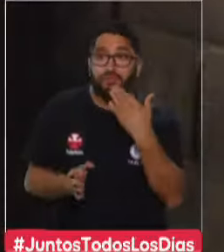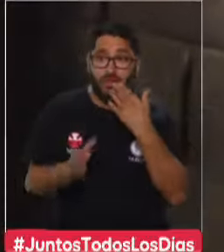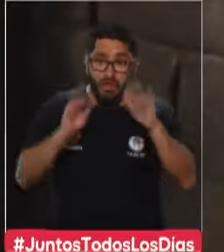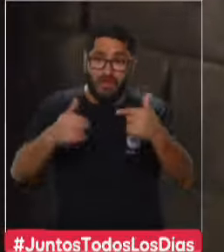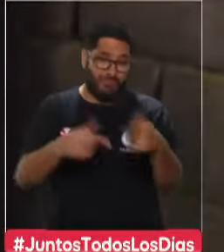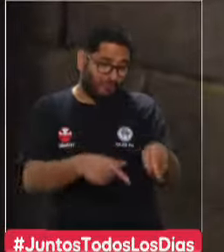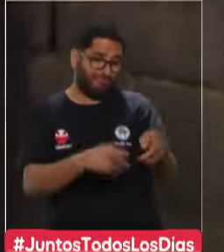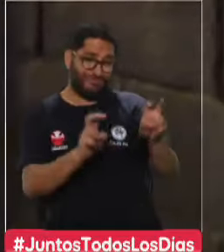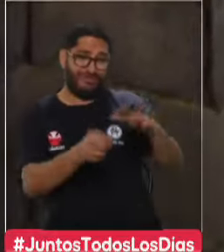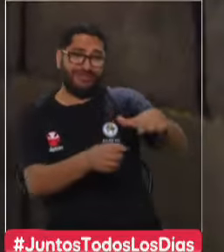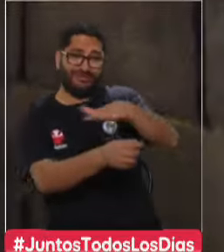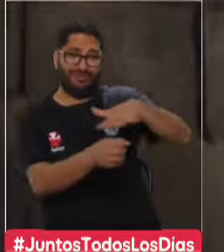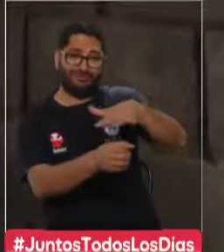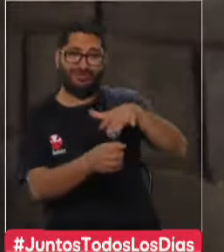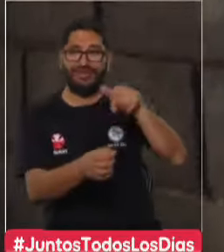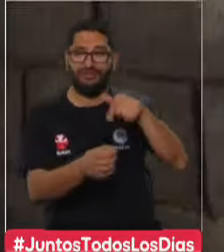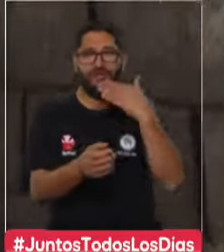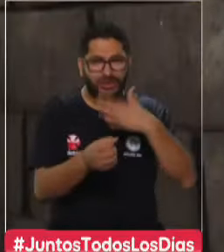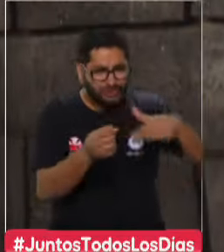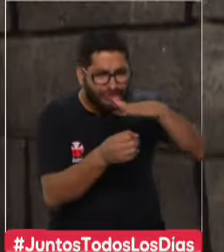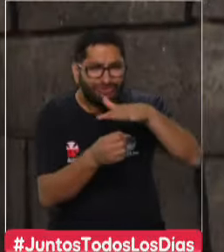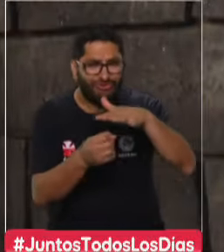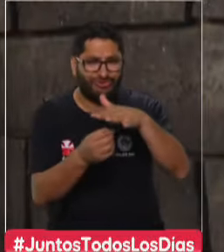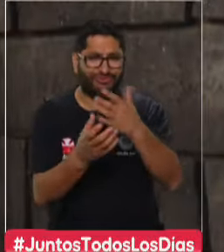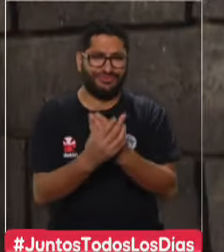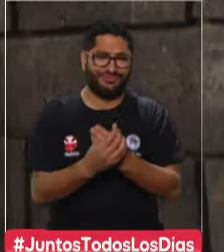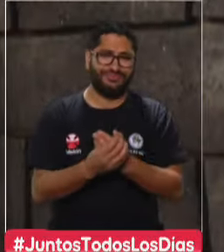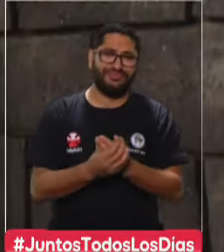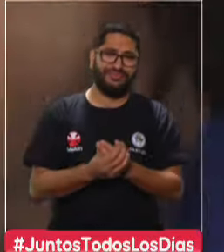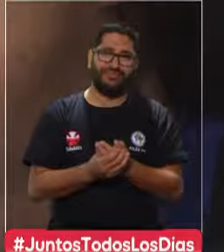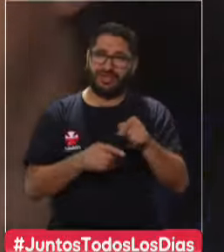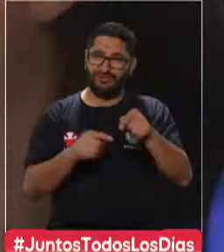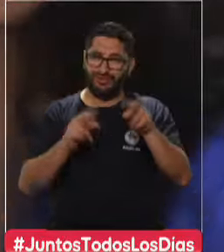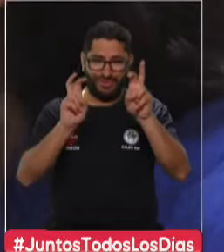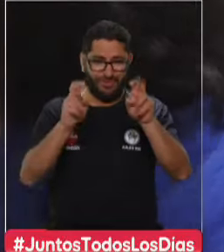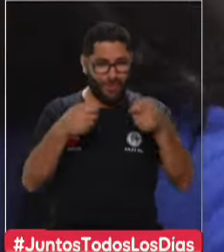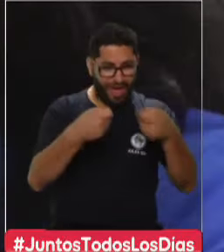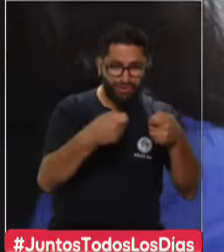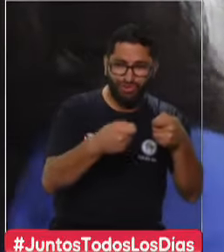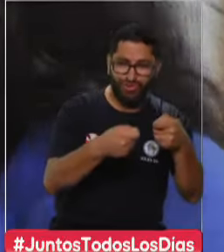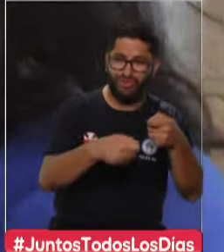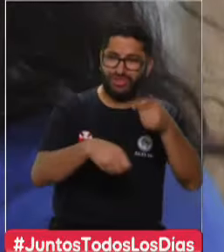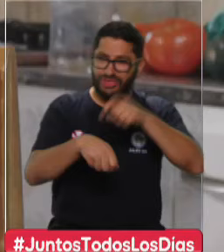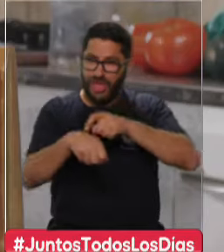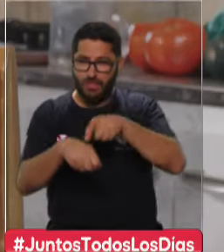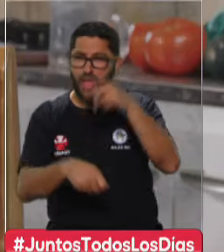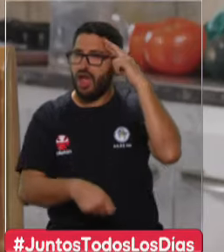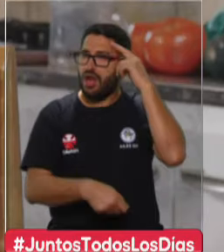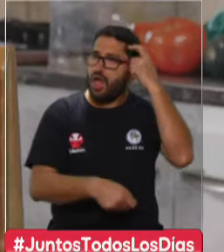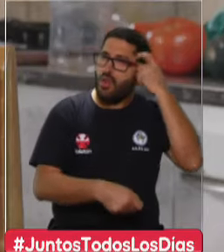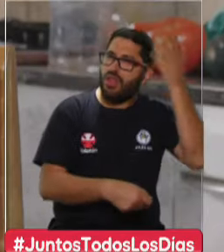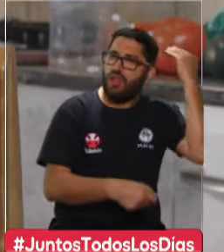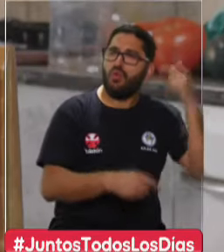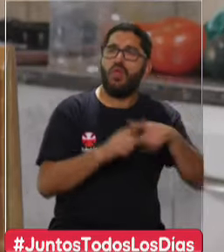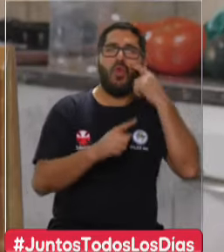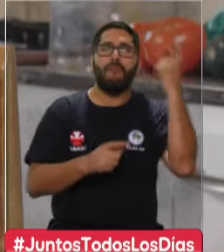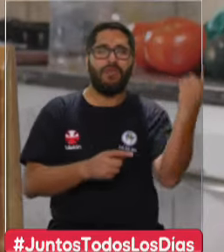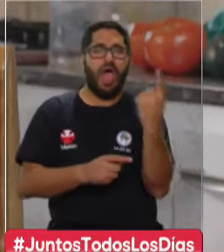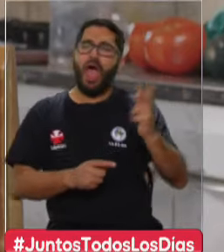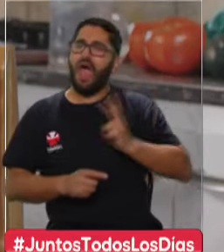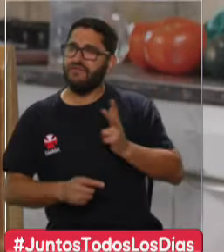situación, son un montón de gastos que no consideráis. Hay un caballero que vino una vez, ¿te acuerdas? Un caballero que vino como con moneditas y te pasó